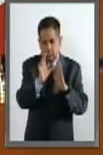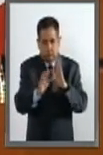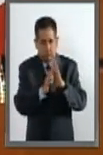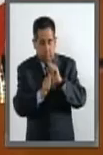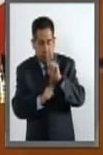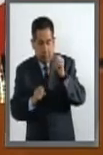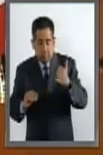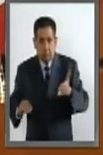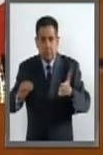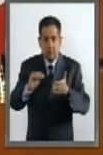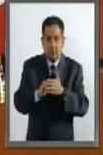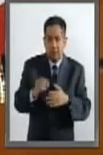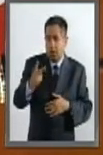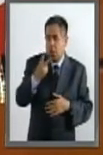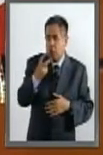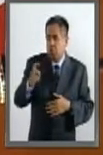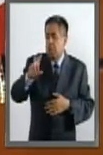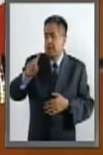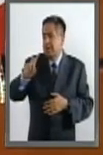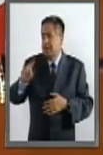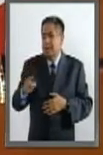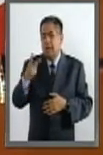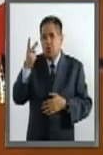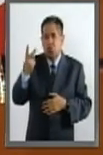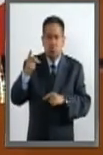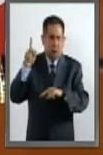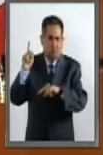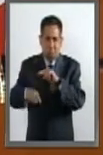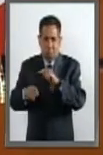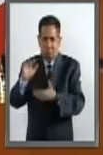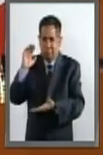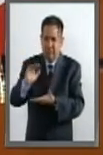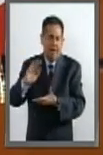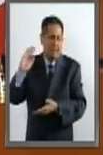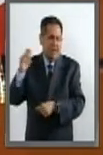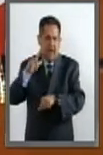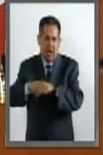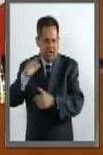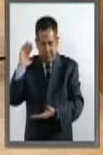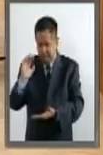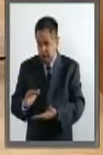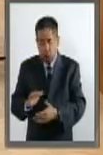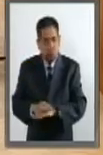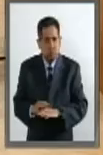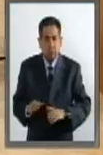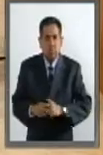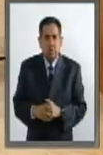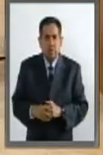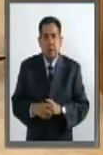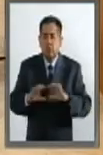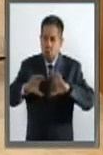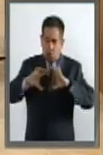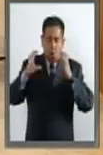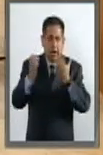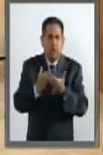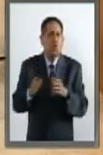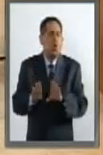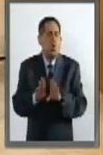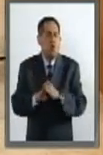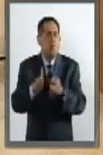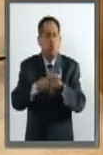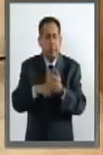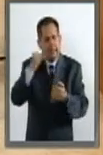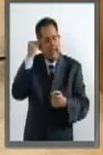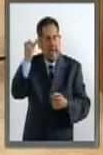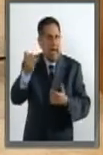para eliminar 232 legisladores federales, con lo que la integración del Congreso quedaría de la siguiente